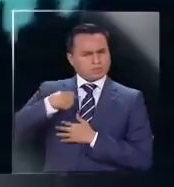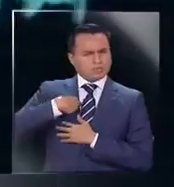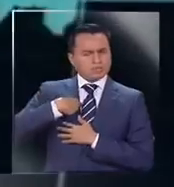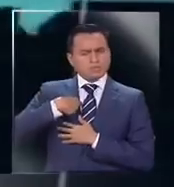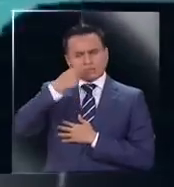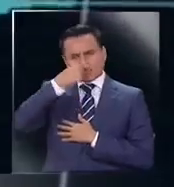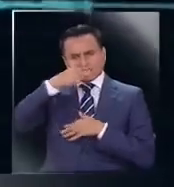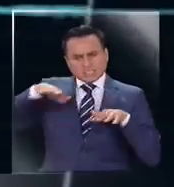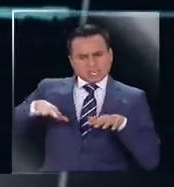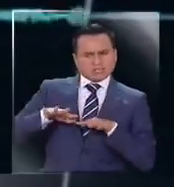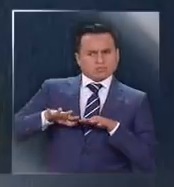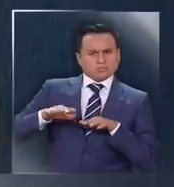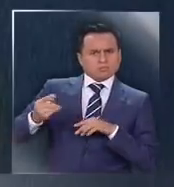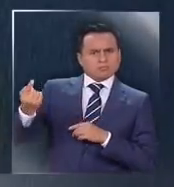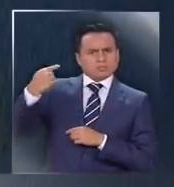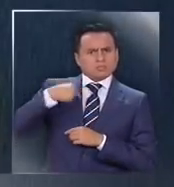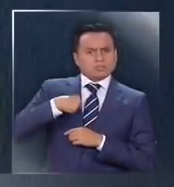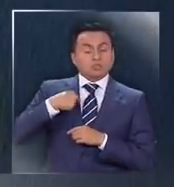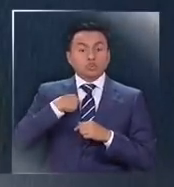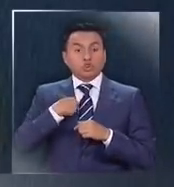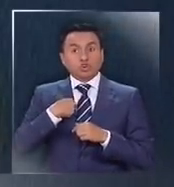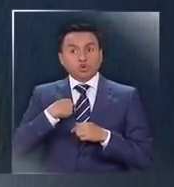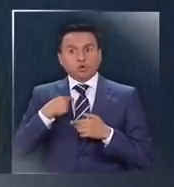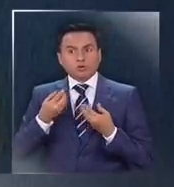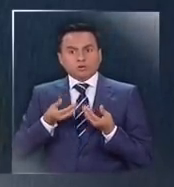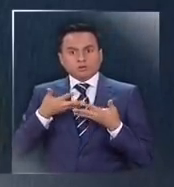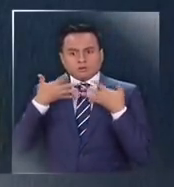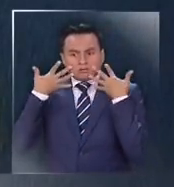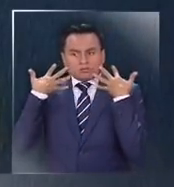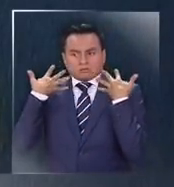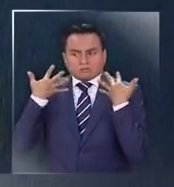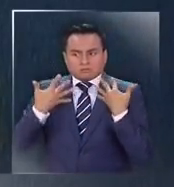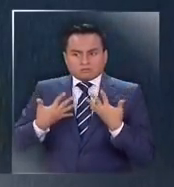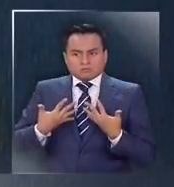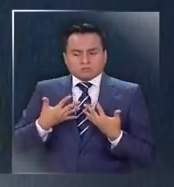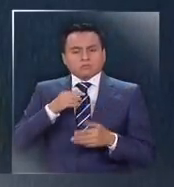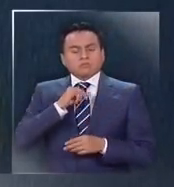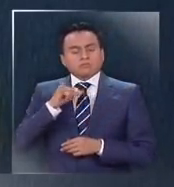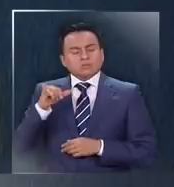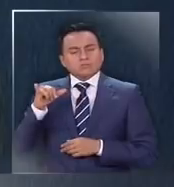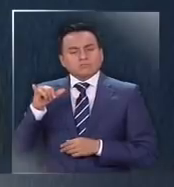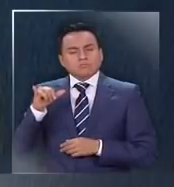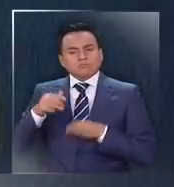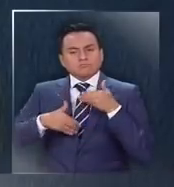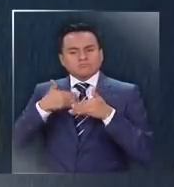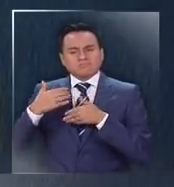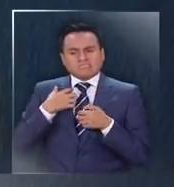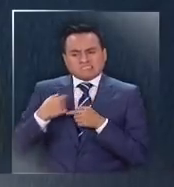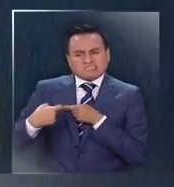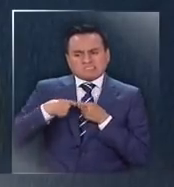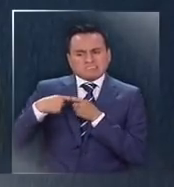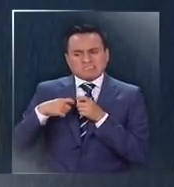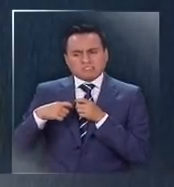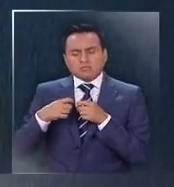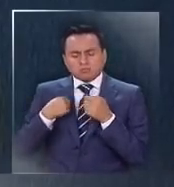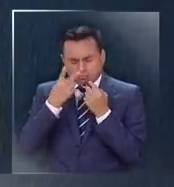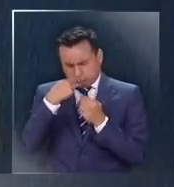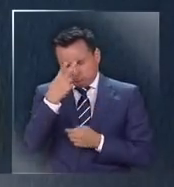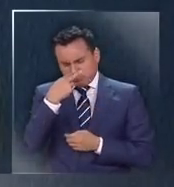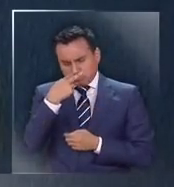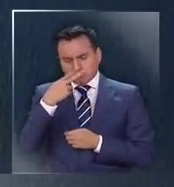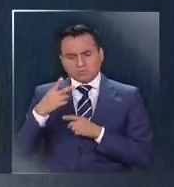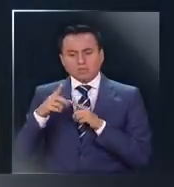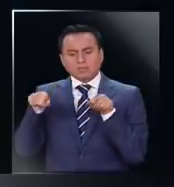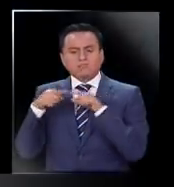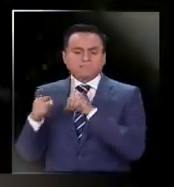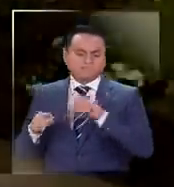de masturbarme. Yo me quedé absolutamente helado, y luego se produjo un forcejeo, me puse a llorar y salí